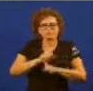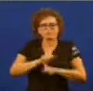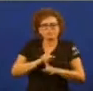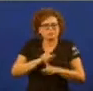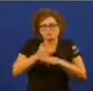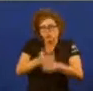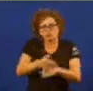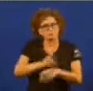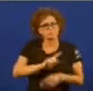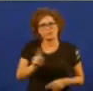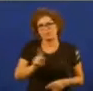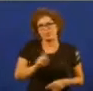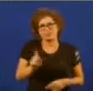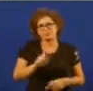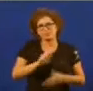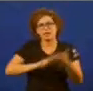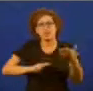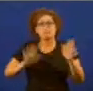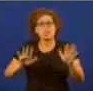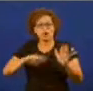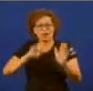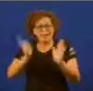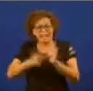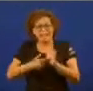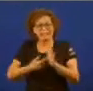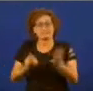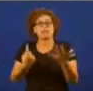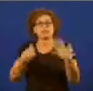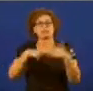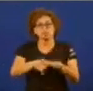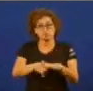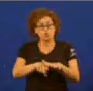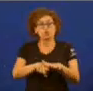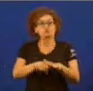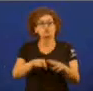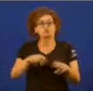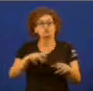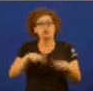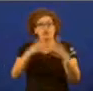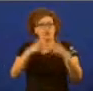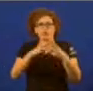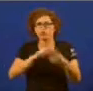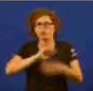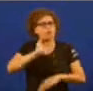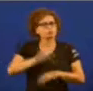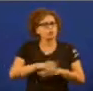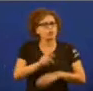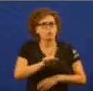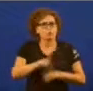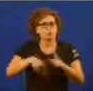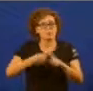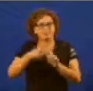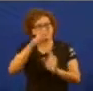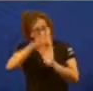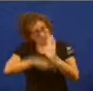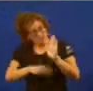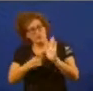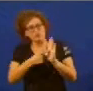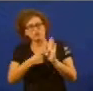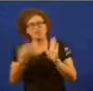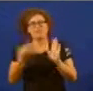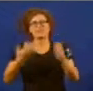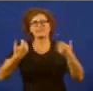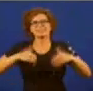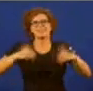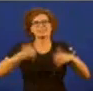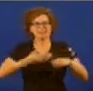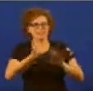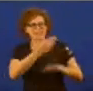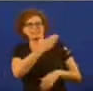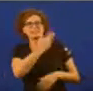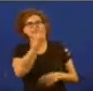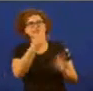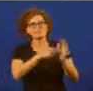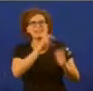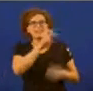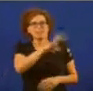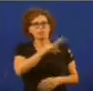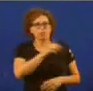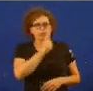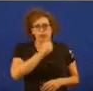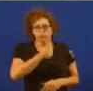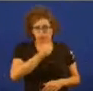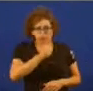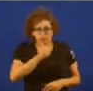anos ainda que vostedes non o queiran reconhecer o talón de Aquiles da democracia española é a súa incapacidade para